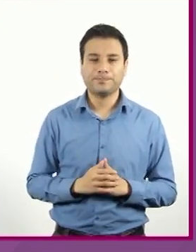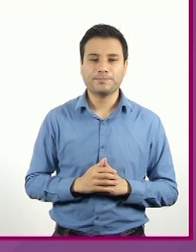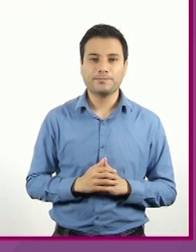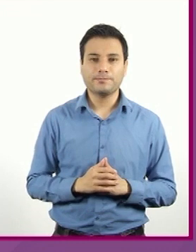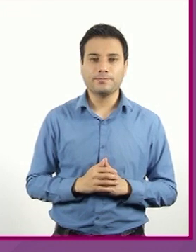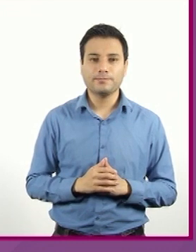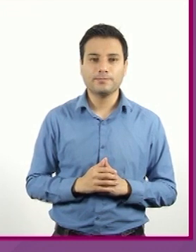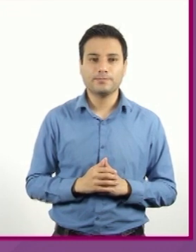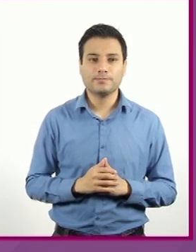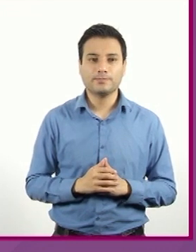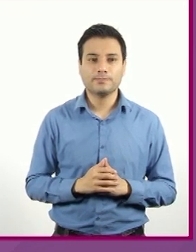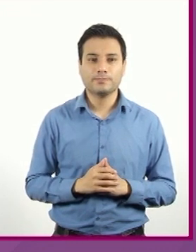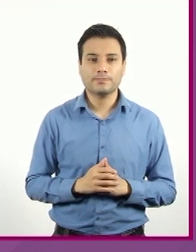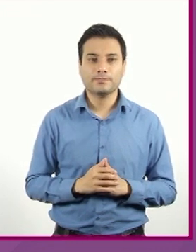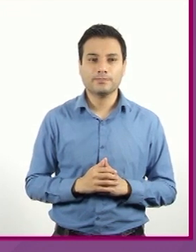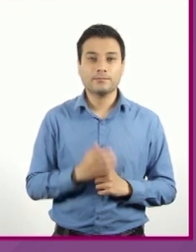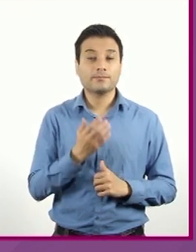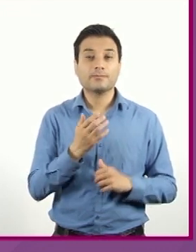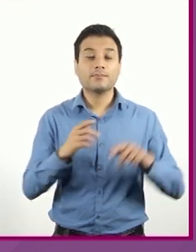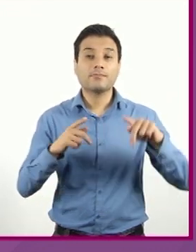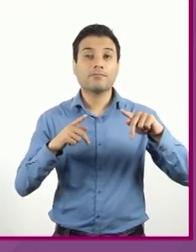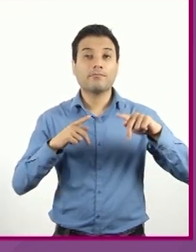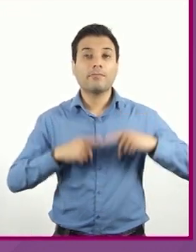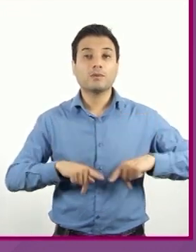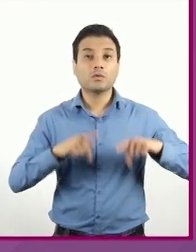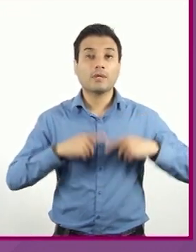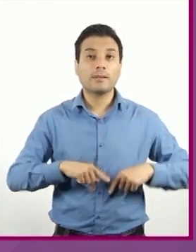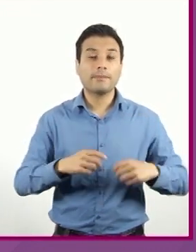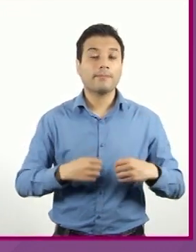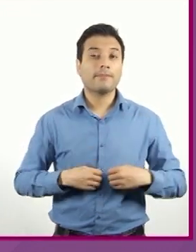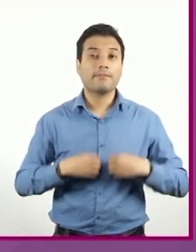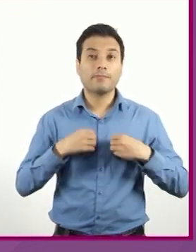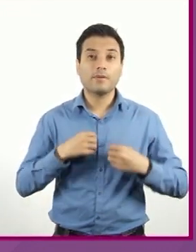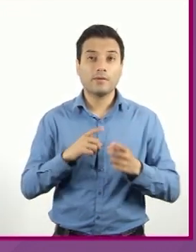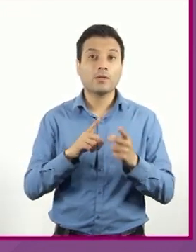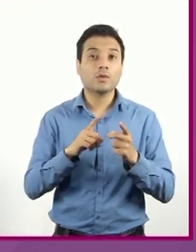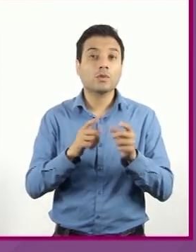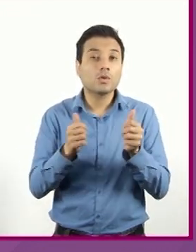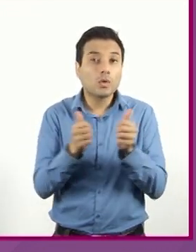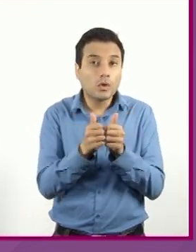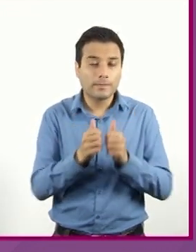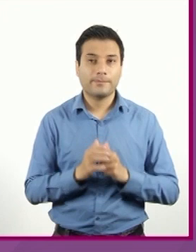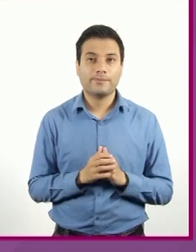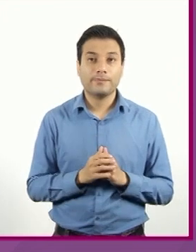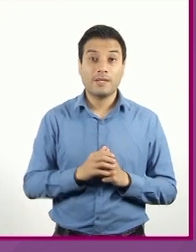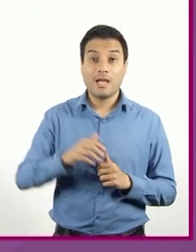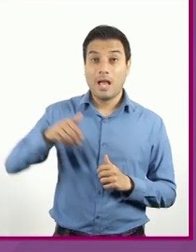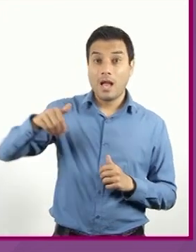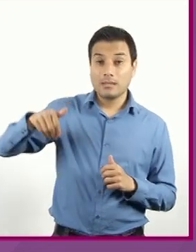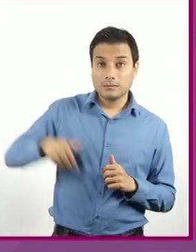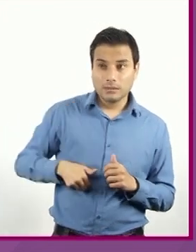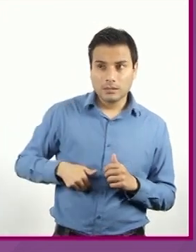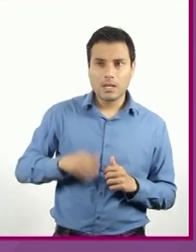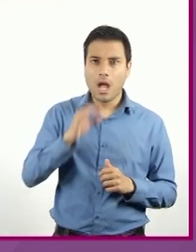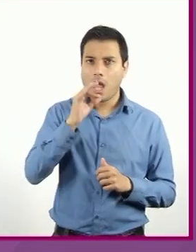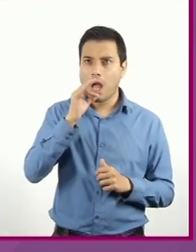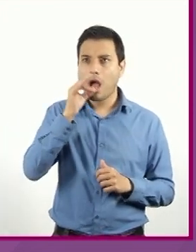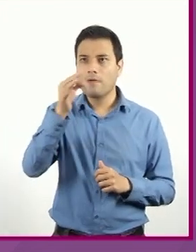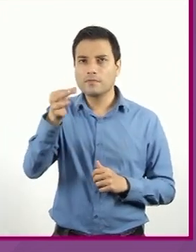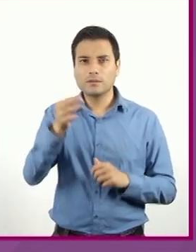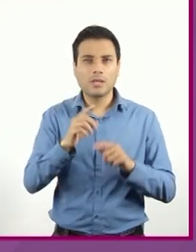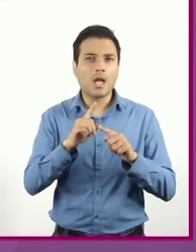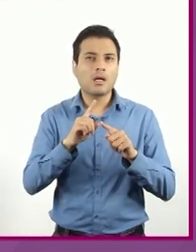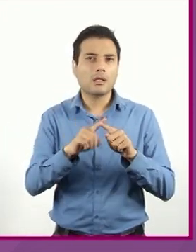el solicitante vive con. En caso de accidente se informará